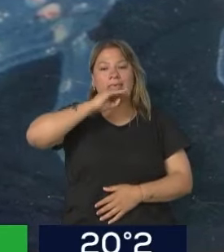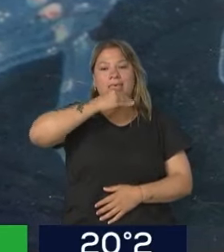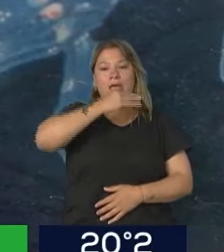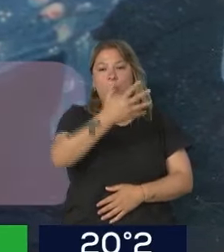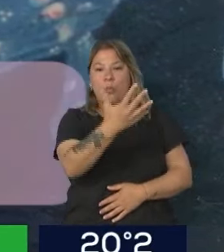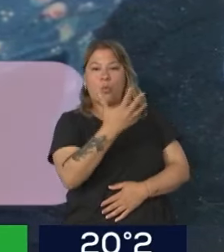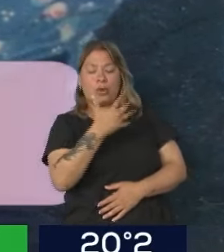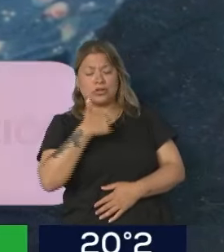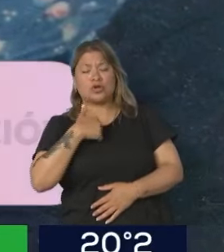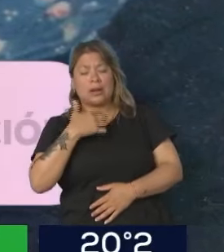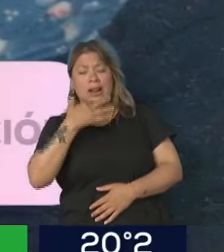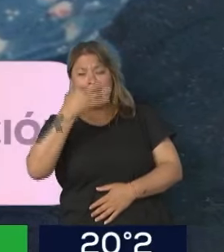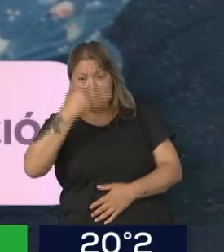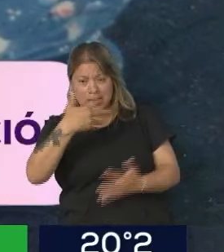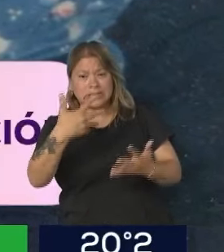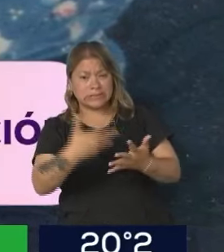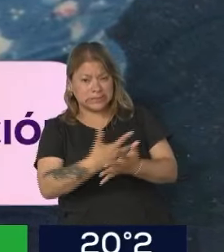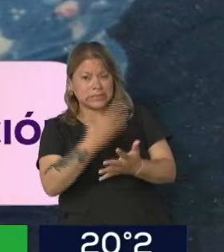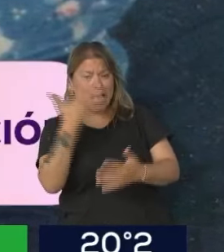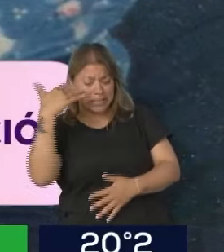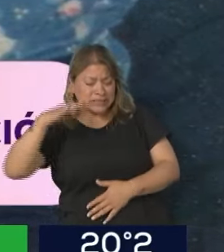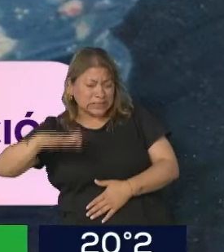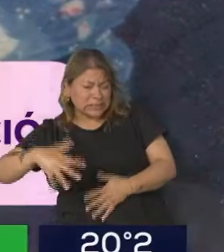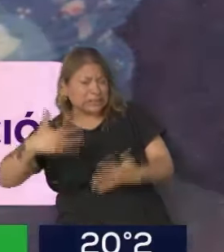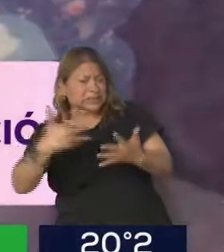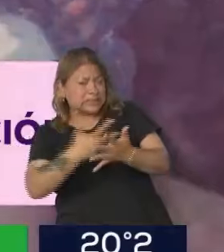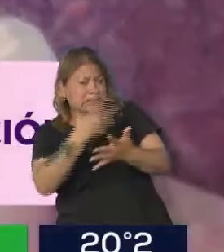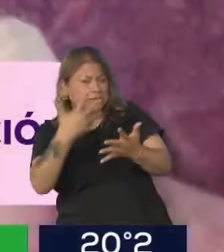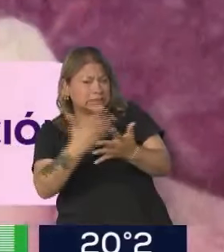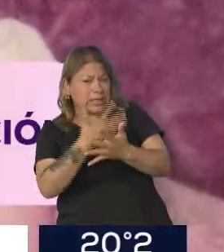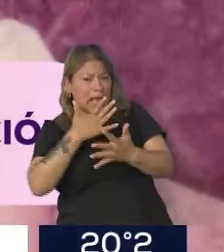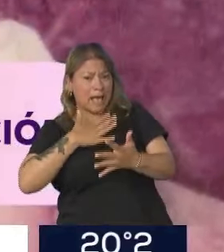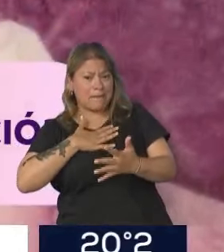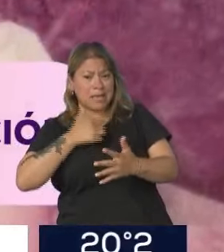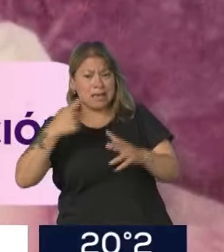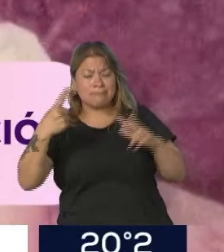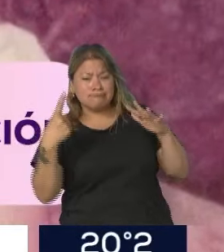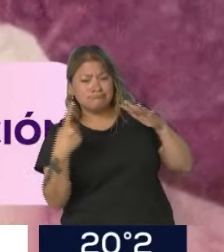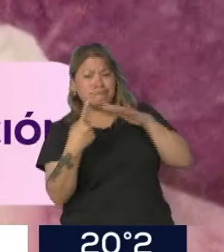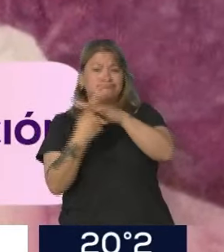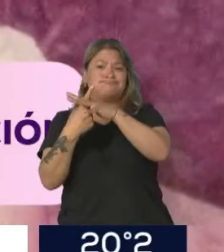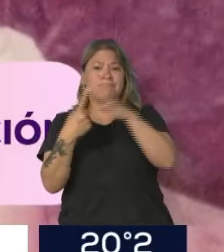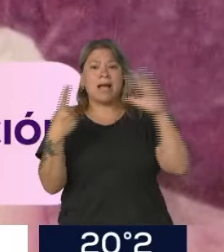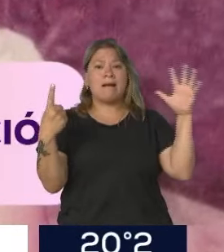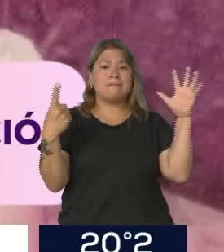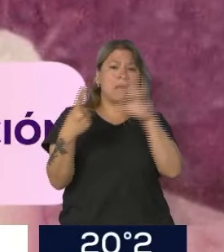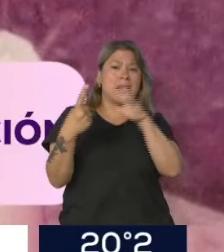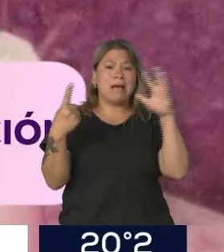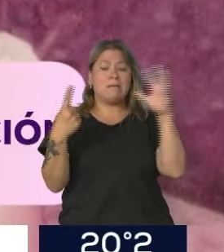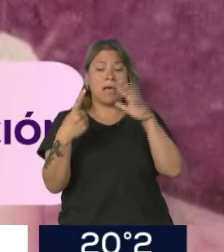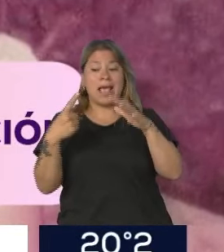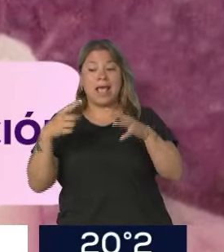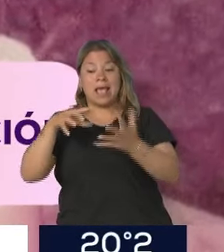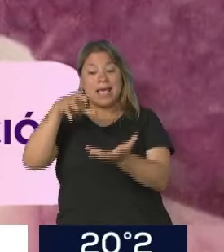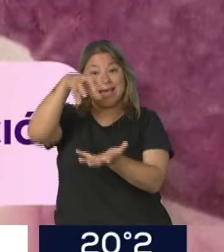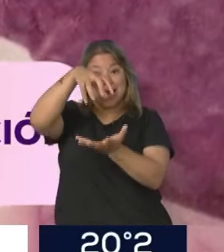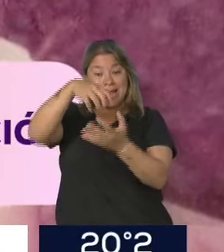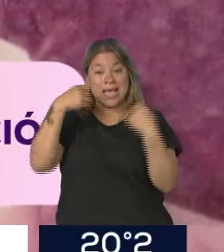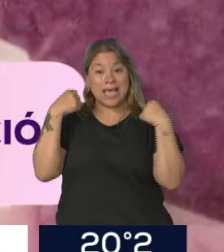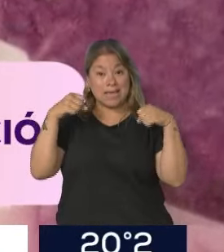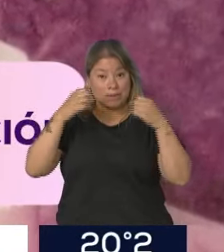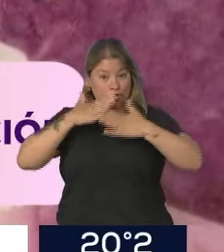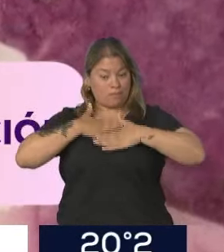realmente sufrí mucho de chiquita todo ese bullying. Que es lo que hoy en día no permito en mi gimnasio. Trato de inculcarle eso a todas